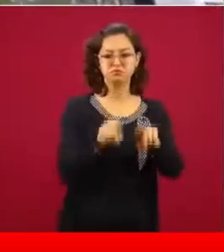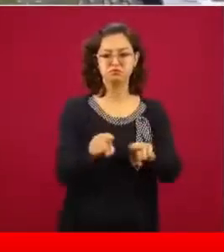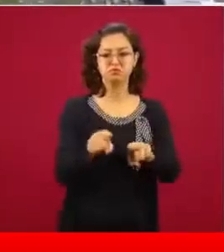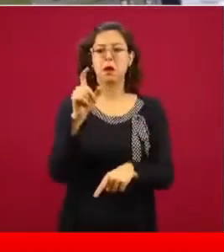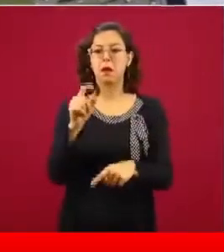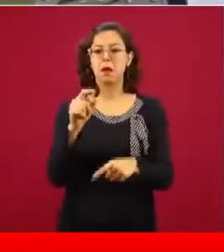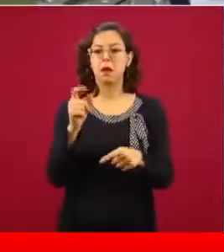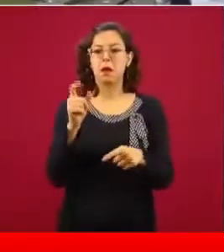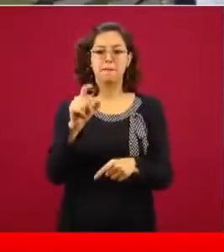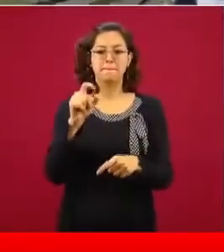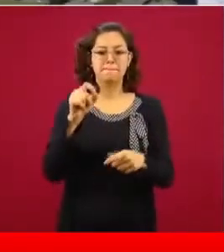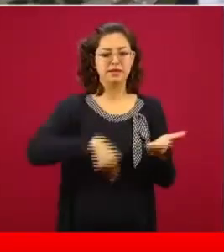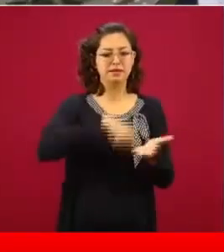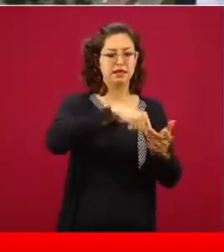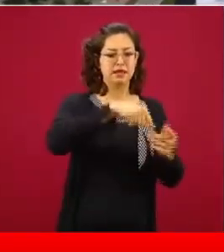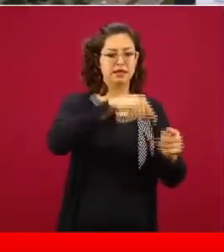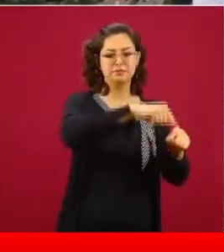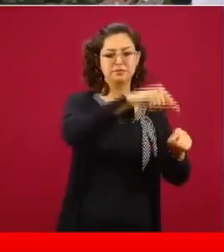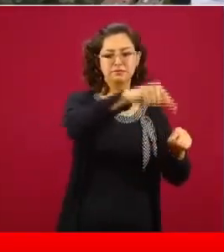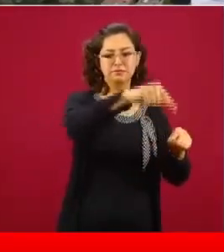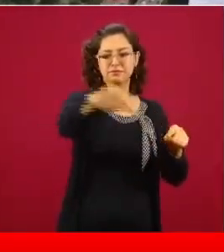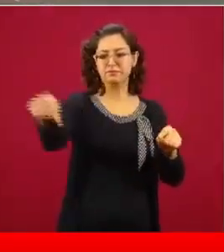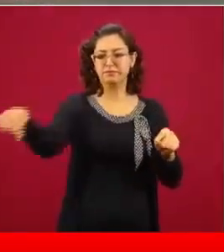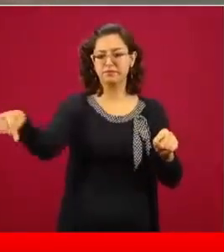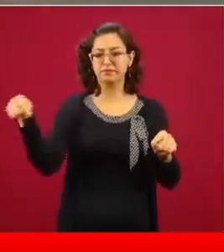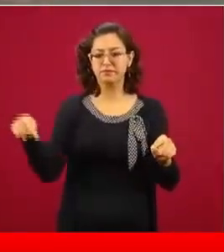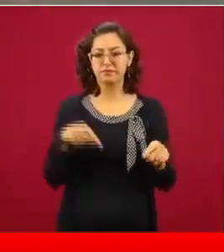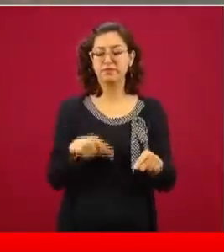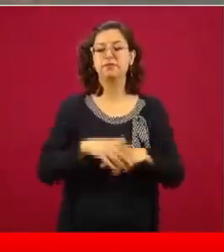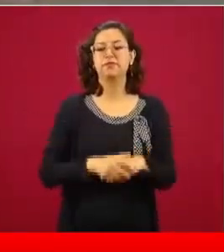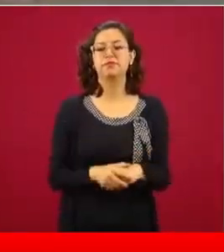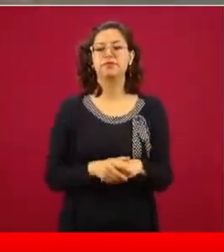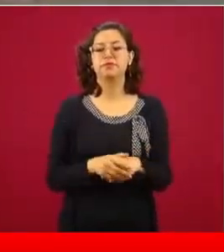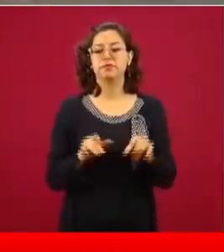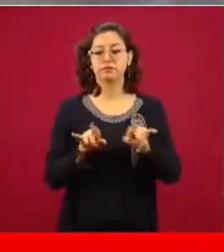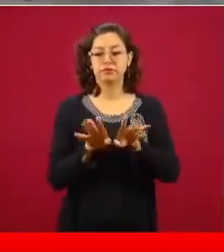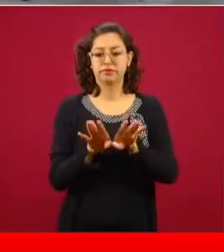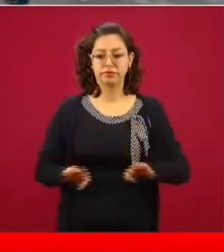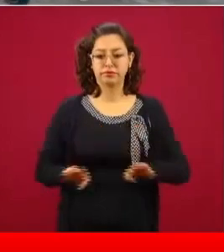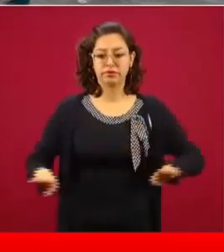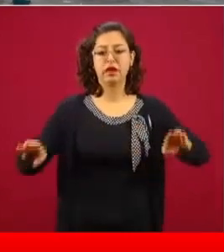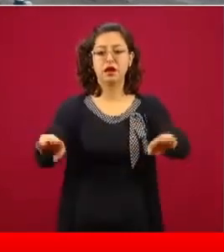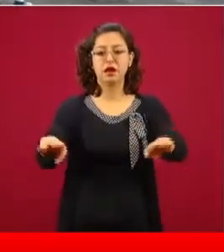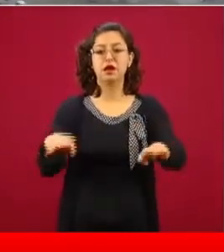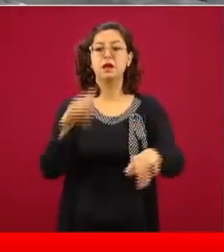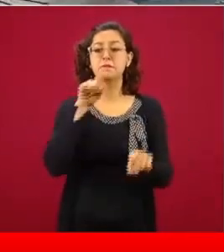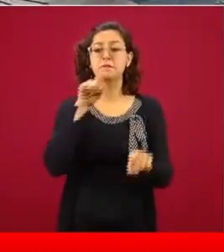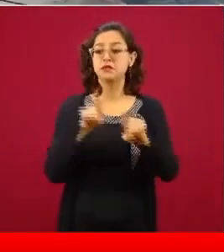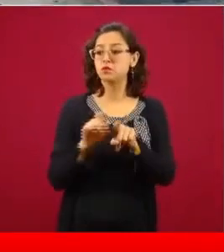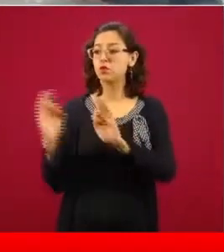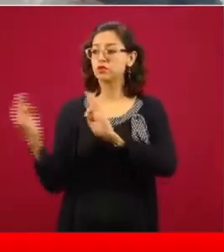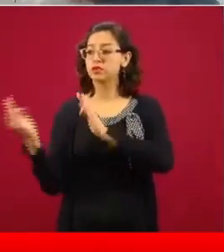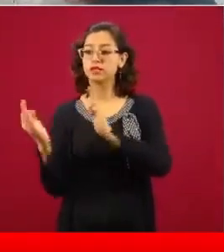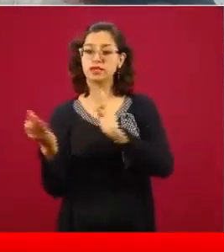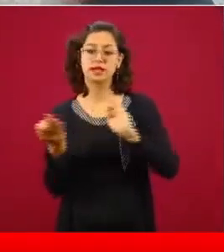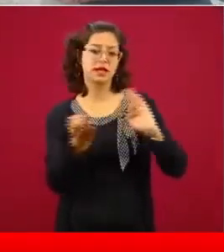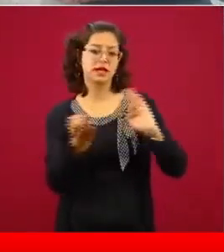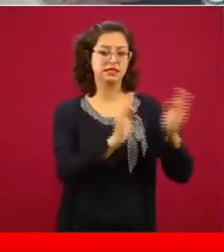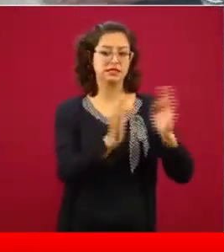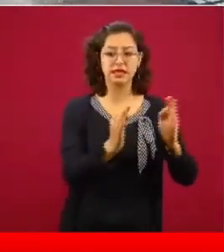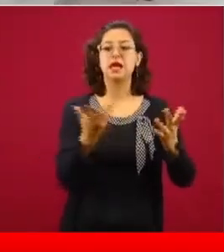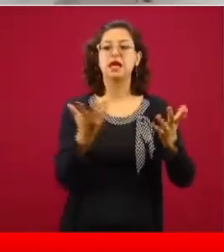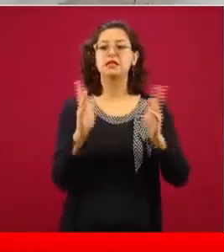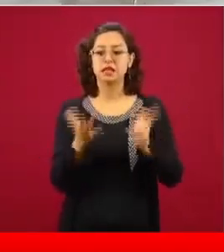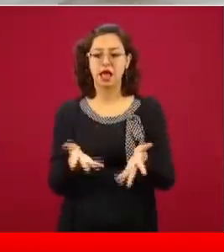20 frentes. Se efectúa en el eje troncal de circulación y obras complementarias la conformación de terraplenes en vialidades